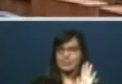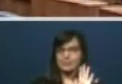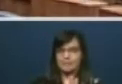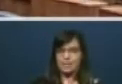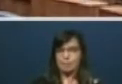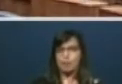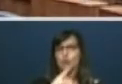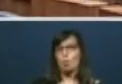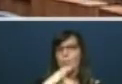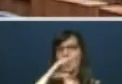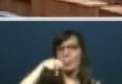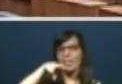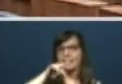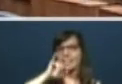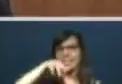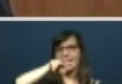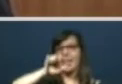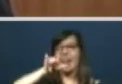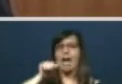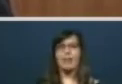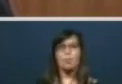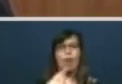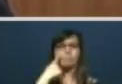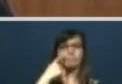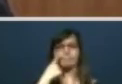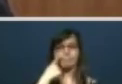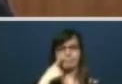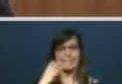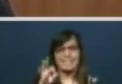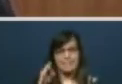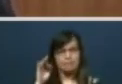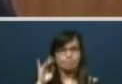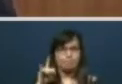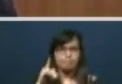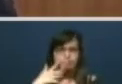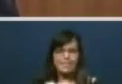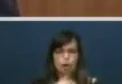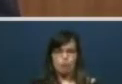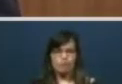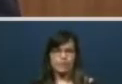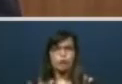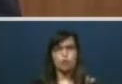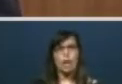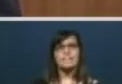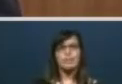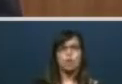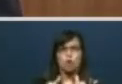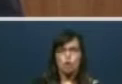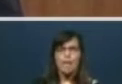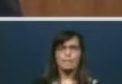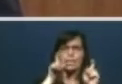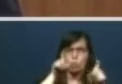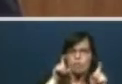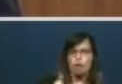centinela de alerta infantil formado por equipos multidisciplinares de servicios sociales educación sanidad